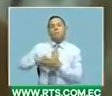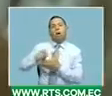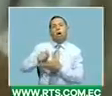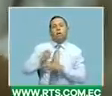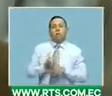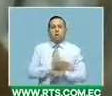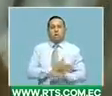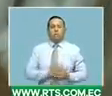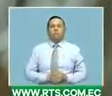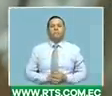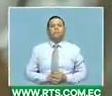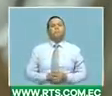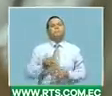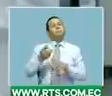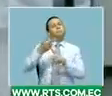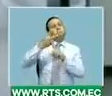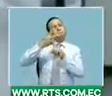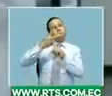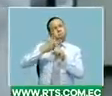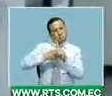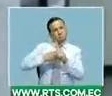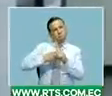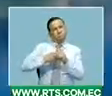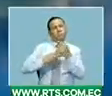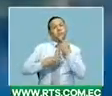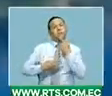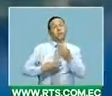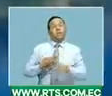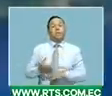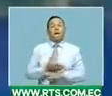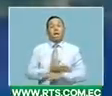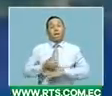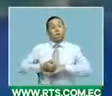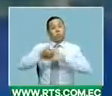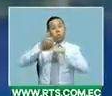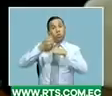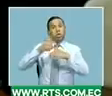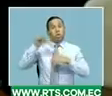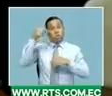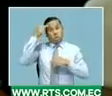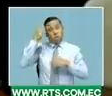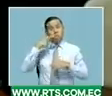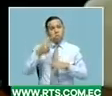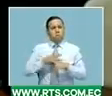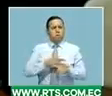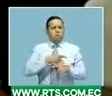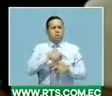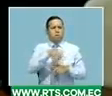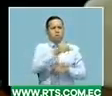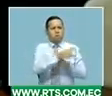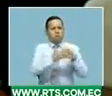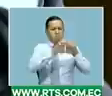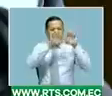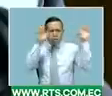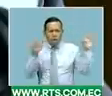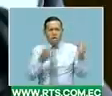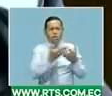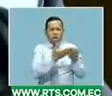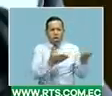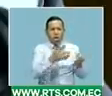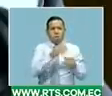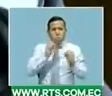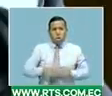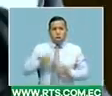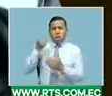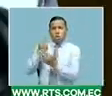Hace exactamente 2 meses, el gobierno descartó que varios sectores participen en la importación de vacunas COVID-19 y que sea solo la cartera de